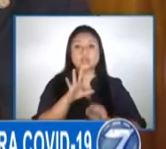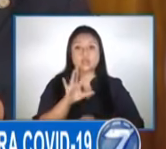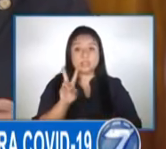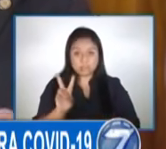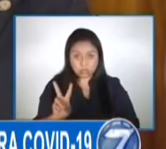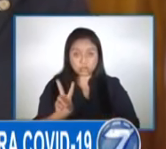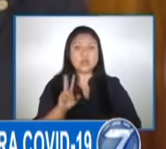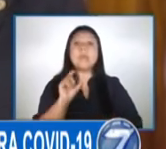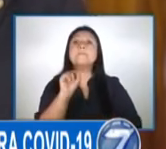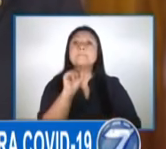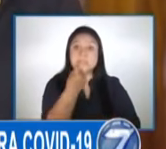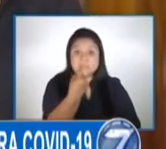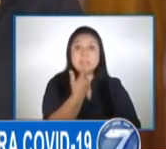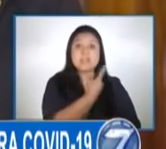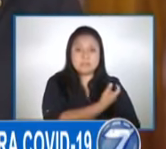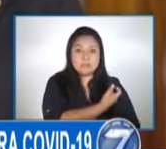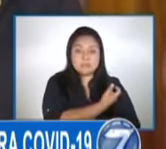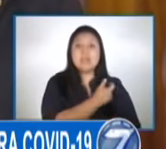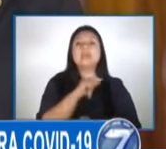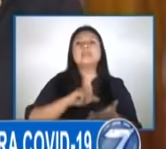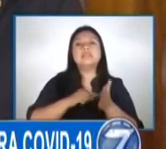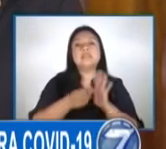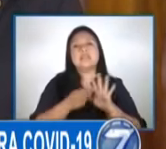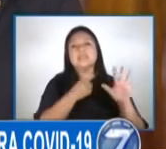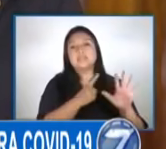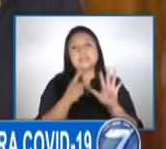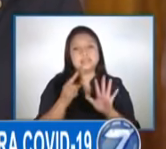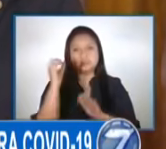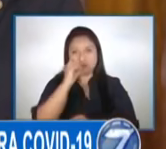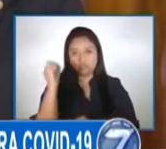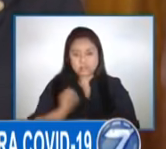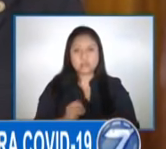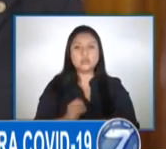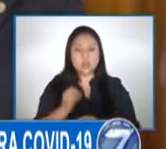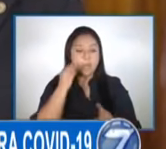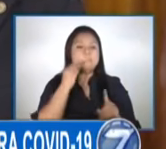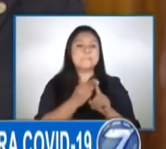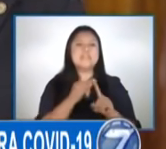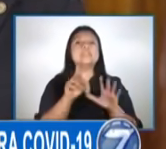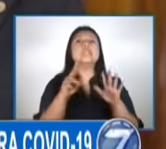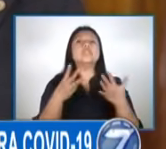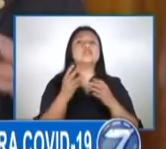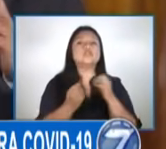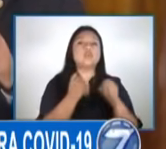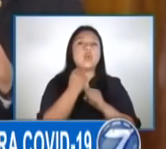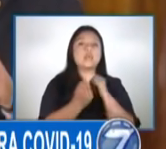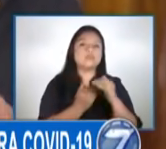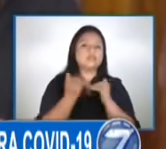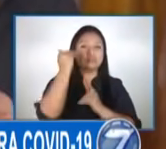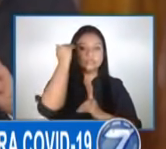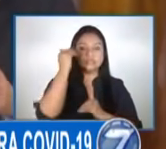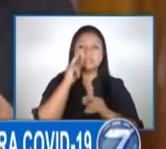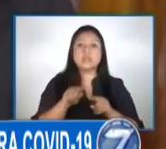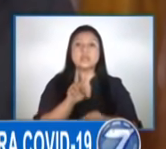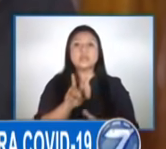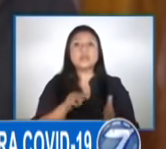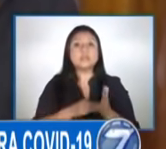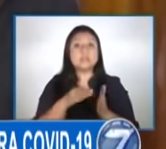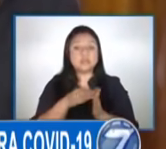4.520.452 son primeras dosis y equivalen al 66% de la población meta mayor de 18 años.